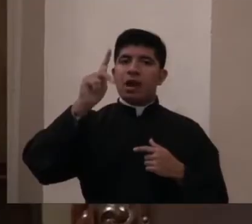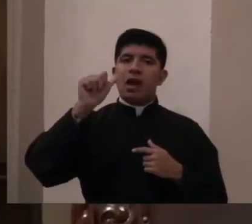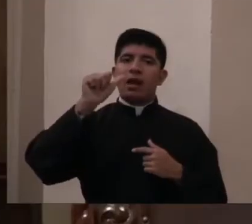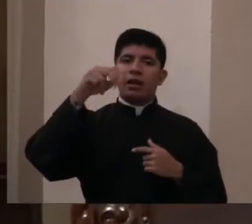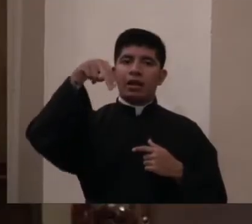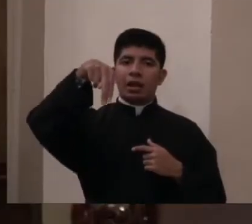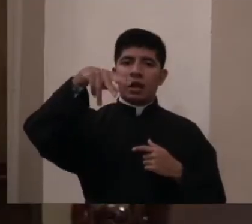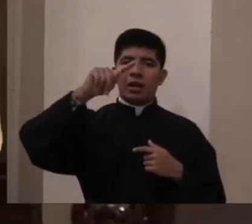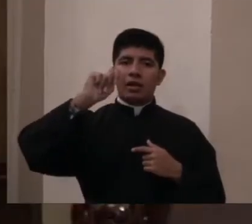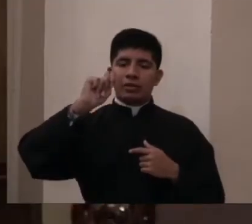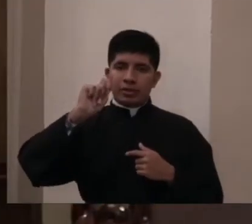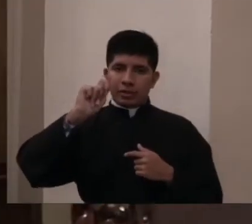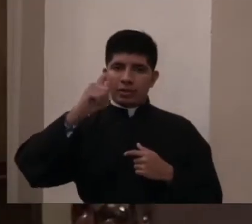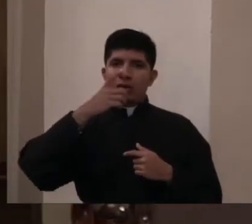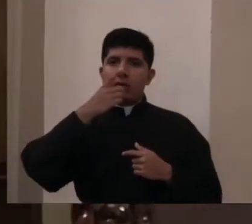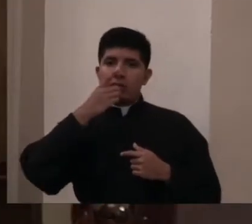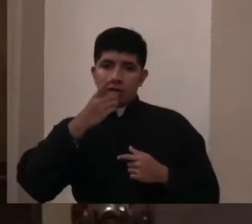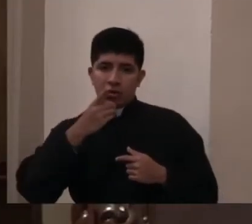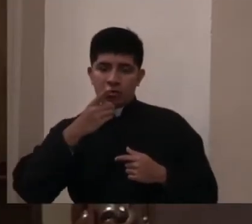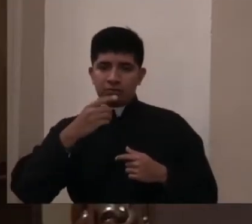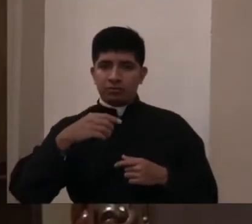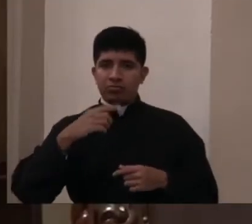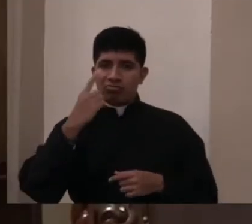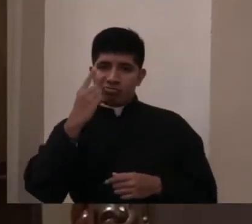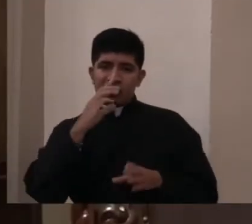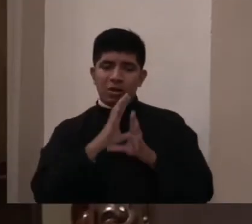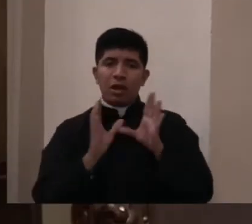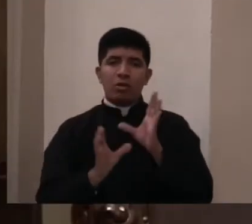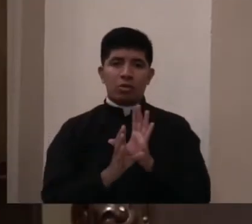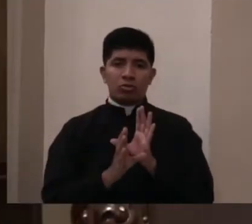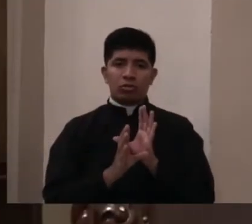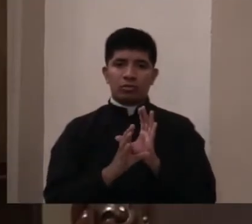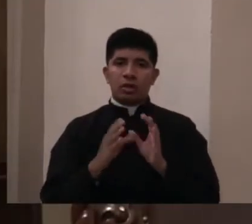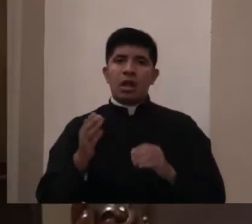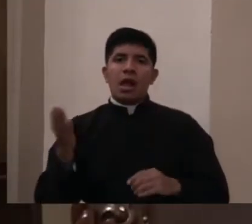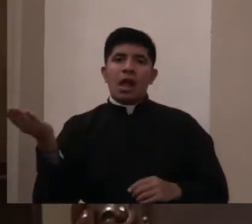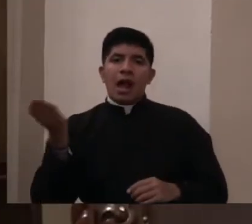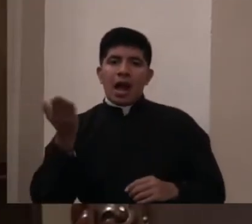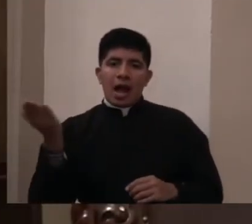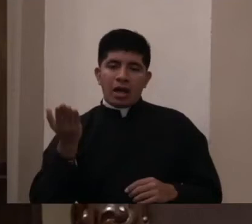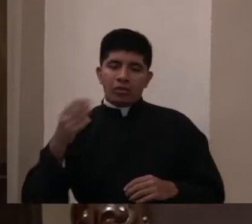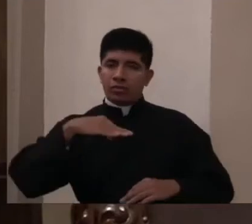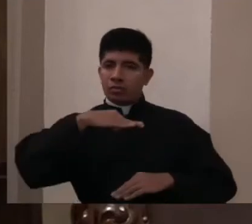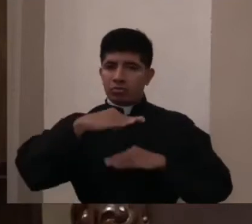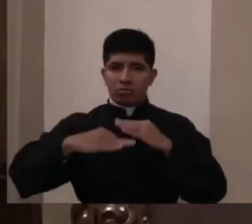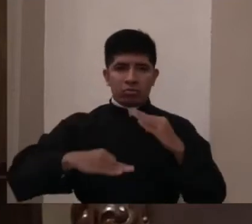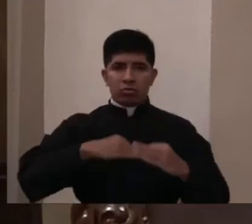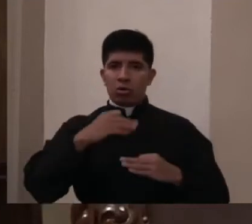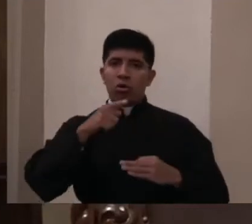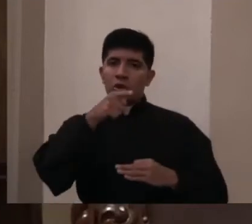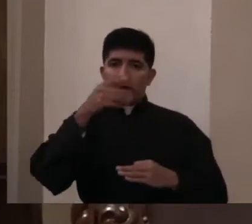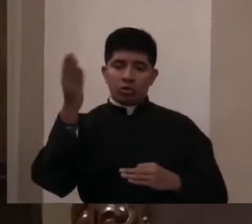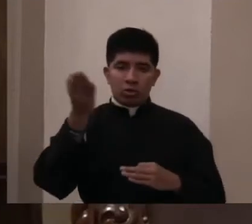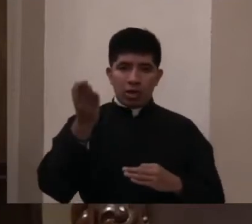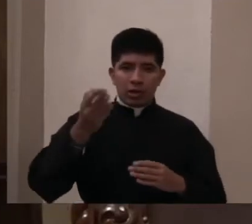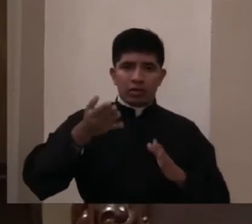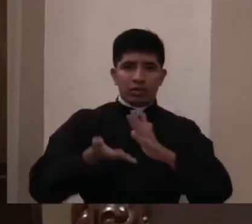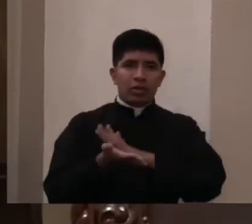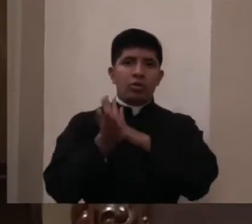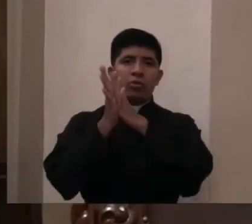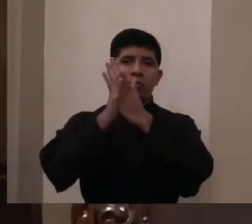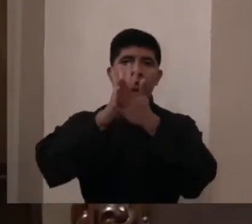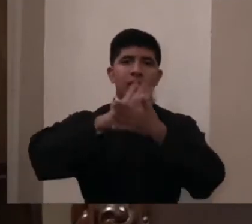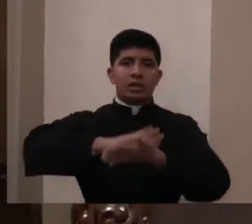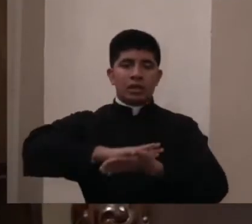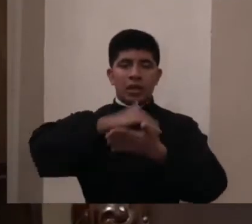él, actúa de tal manera que todo lo que tú hagas pueda convertirse en